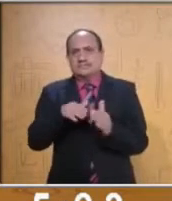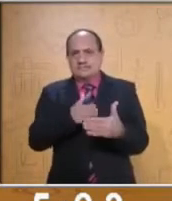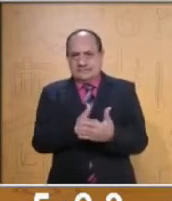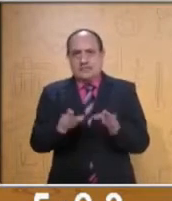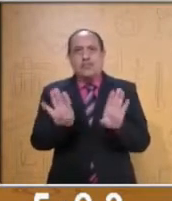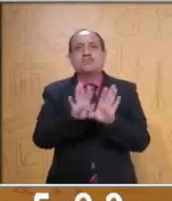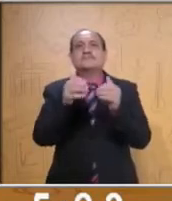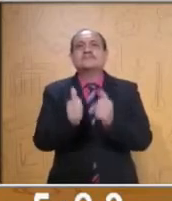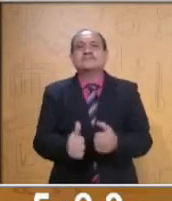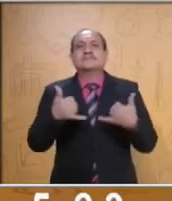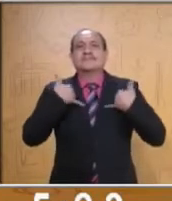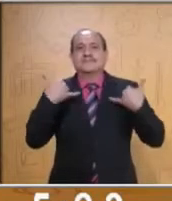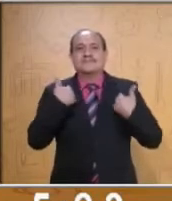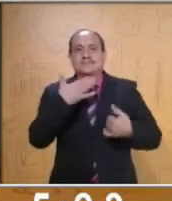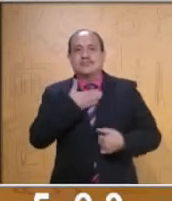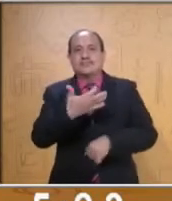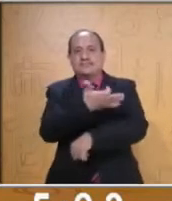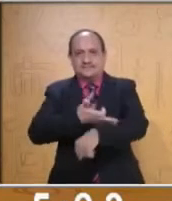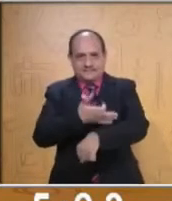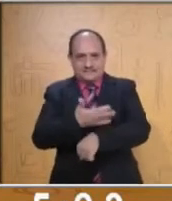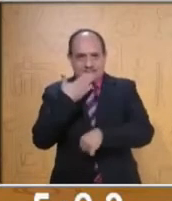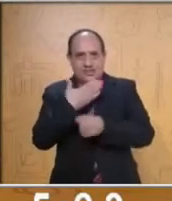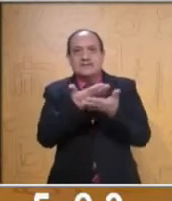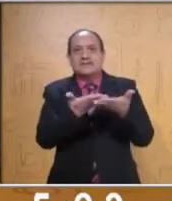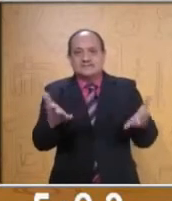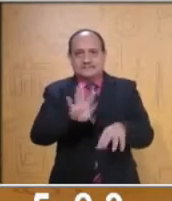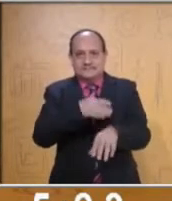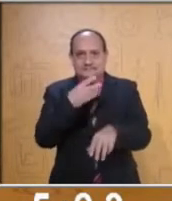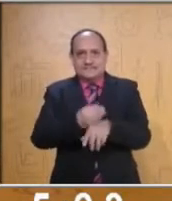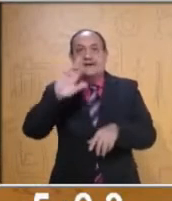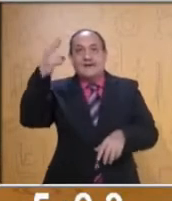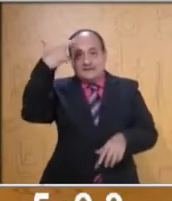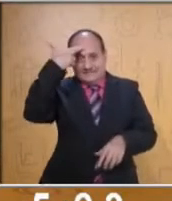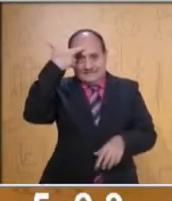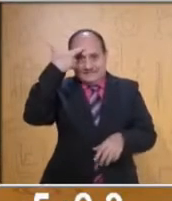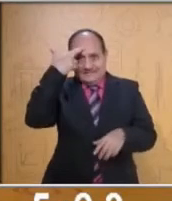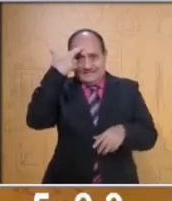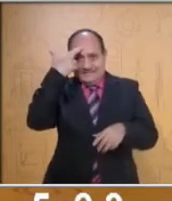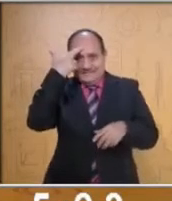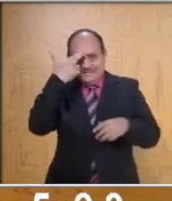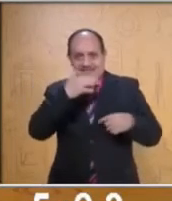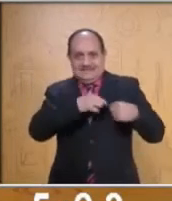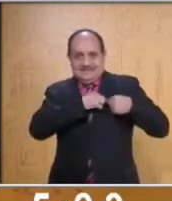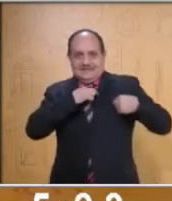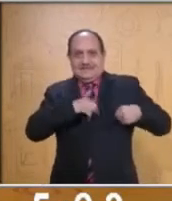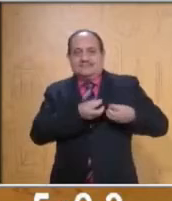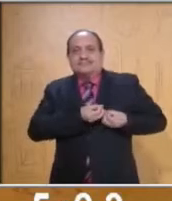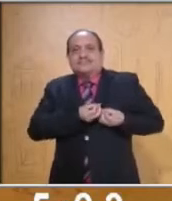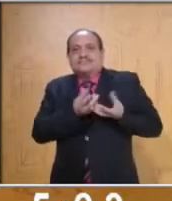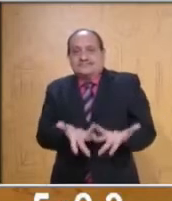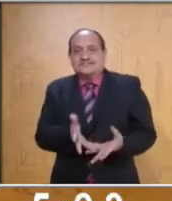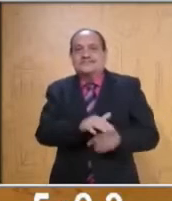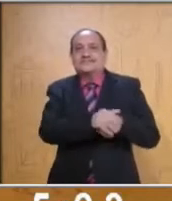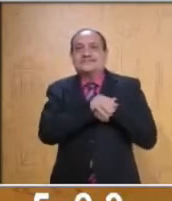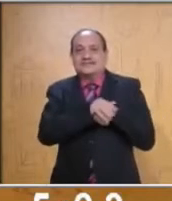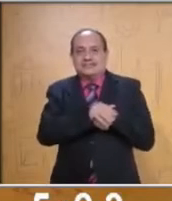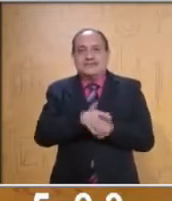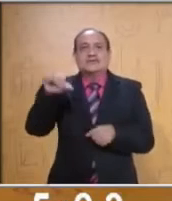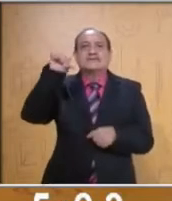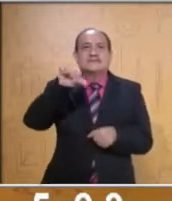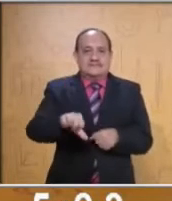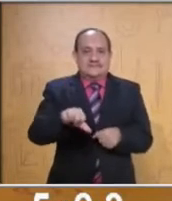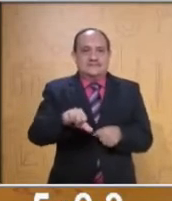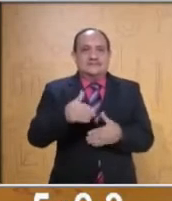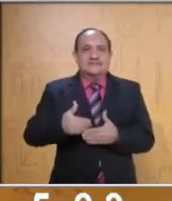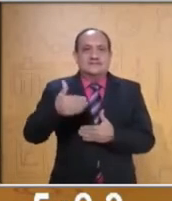están? Muy buenas tardes, bienvenidos nuevamente. Acuérdense, un saludo de corazón desde este espacio, en donde el día de hoy vamos